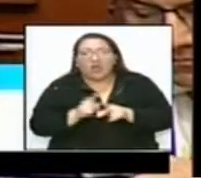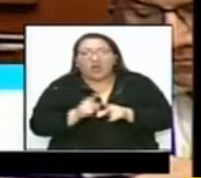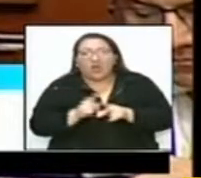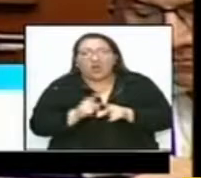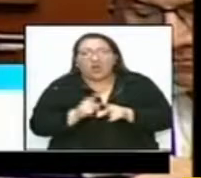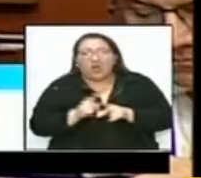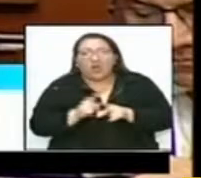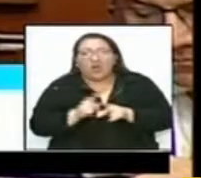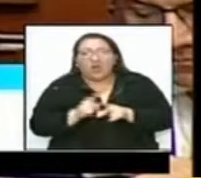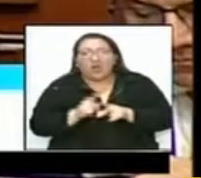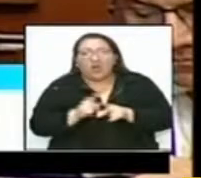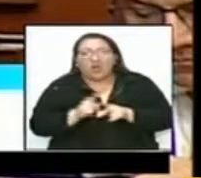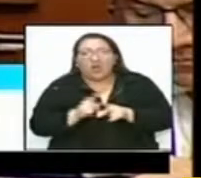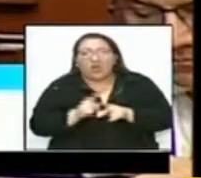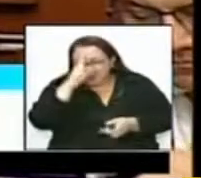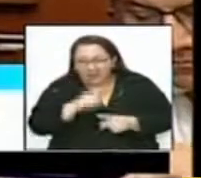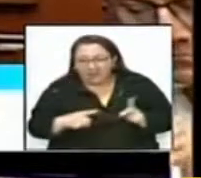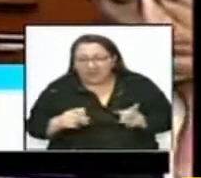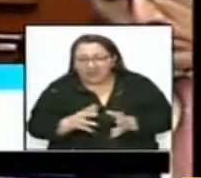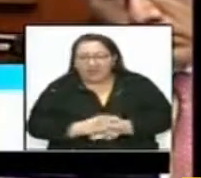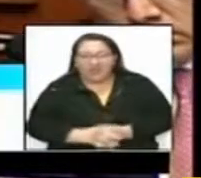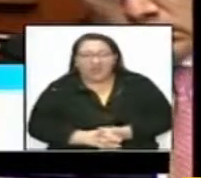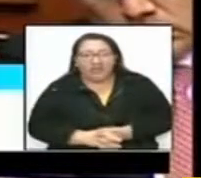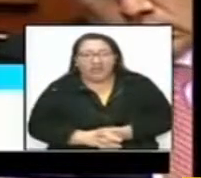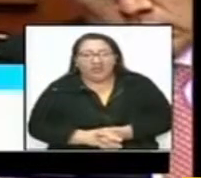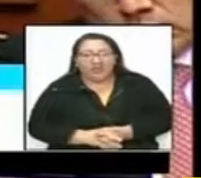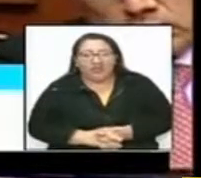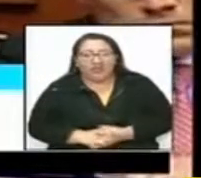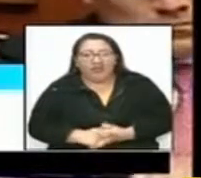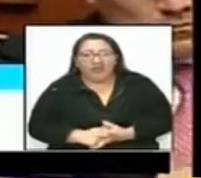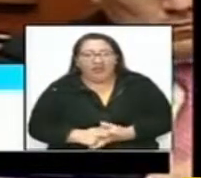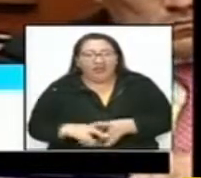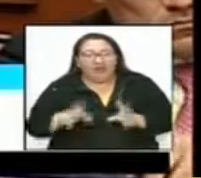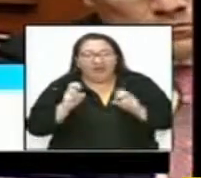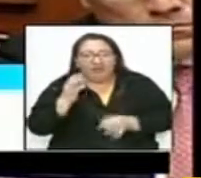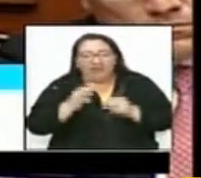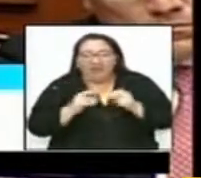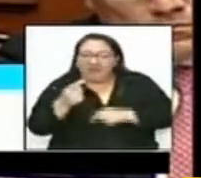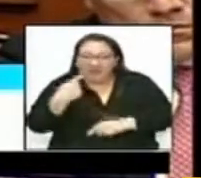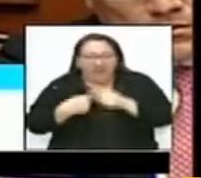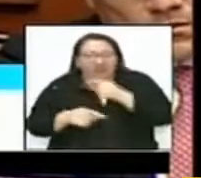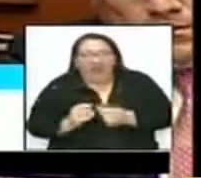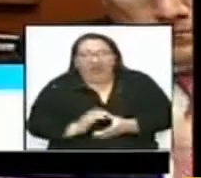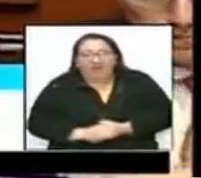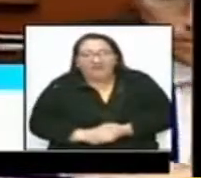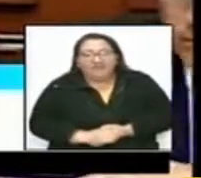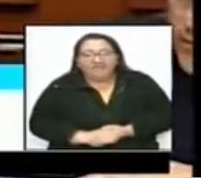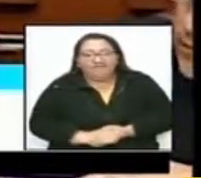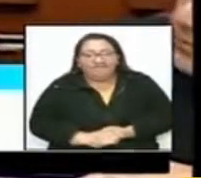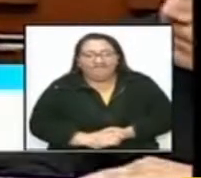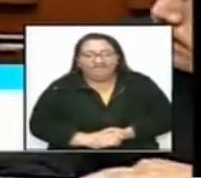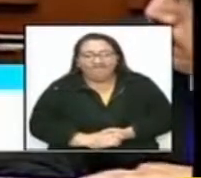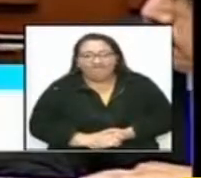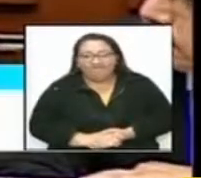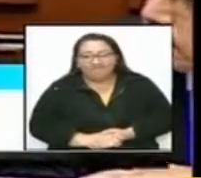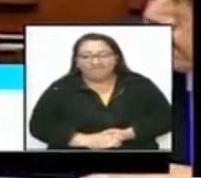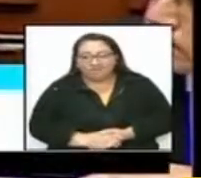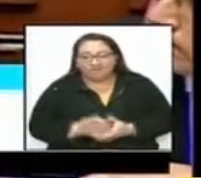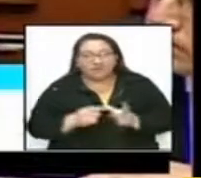confusión con precipitación y con un cierto maniqueísmo en el cual al revés no estoy de